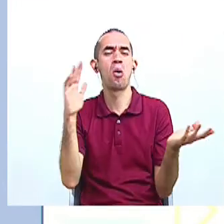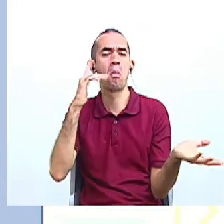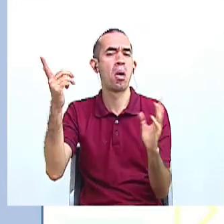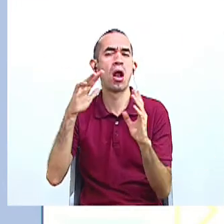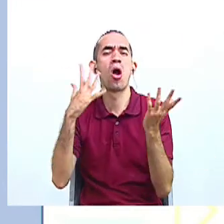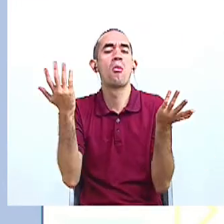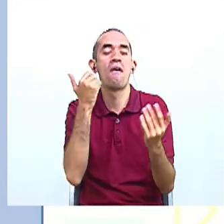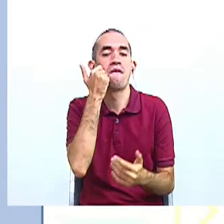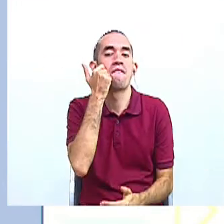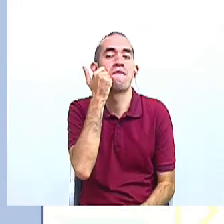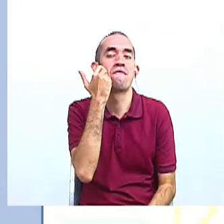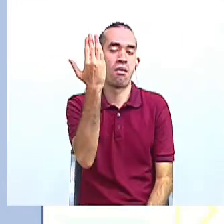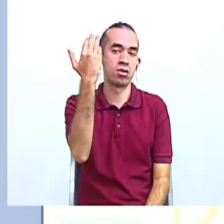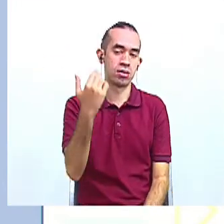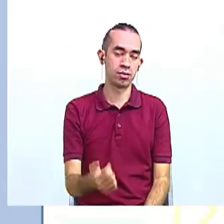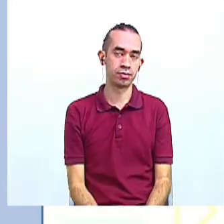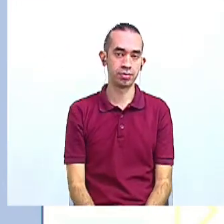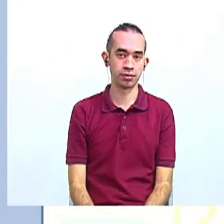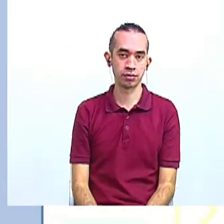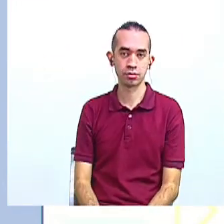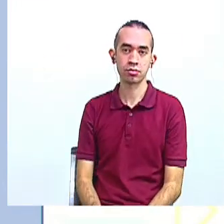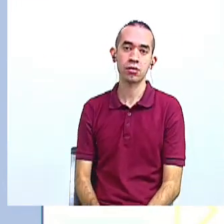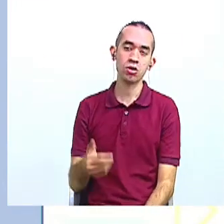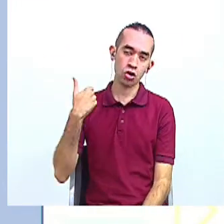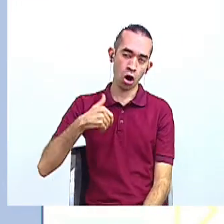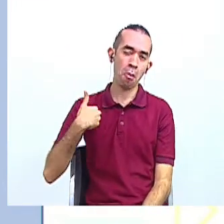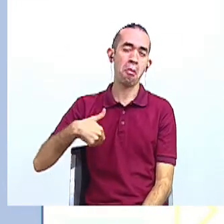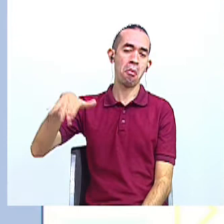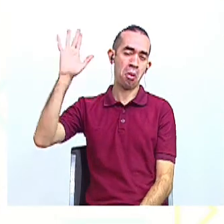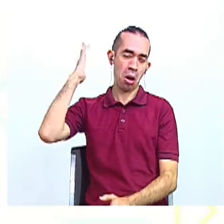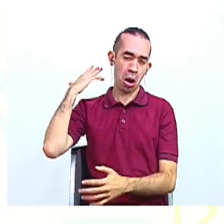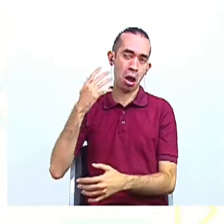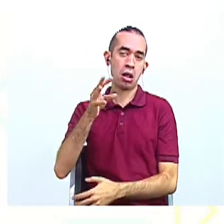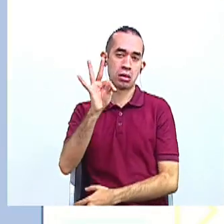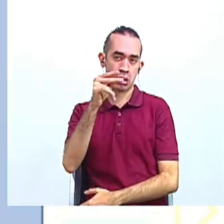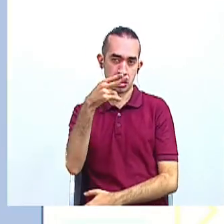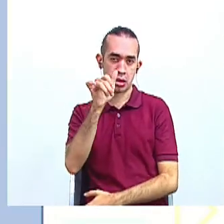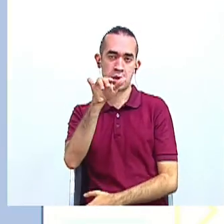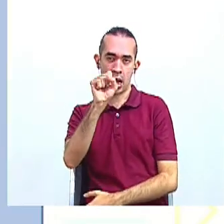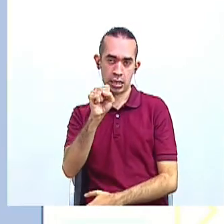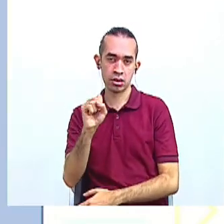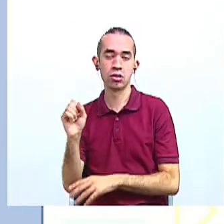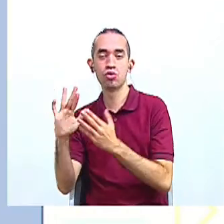fácil. Para eso, Tales de Mileto nos ayudó. Veamos.